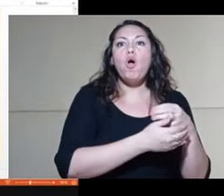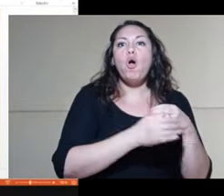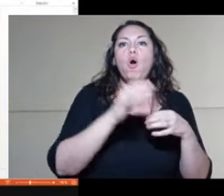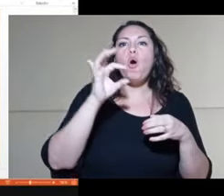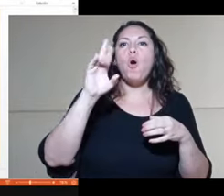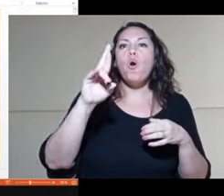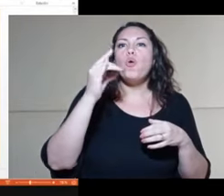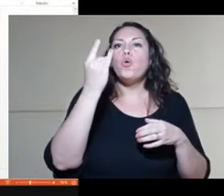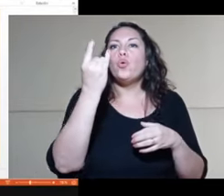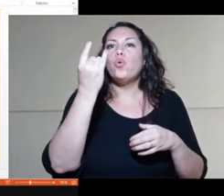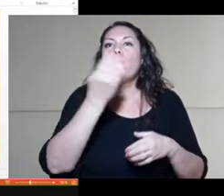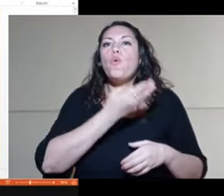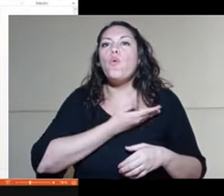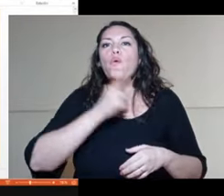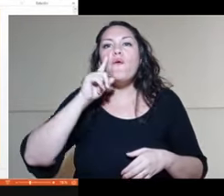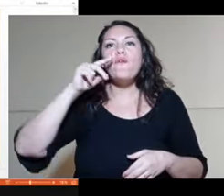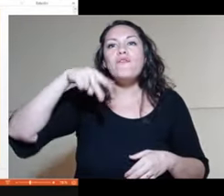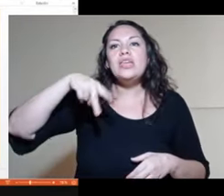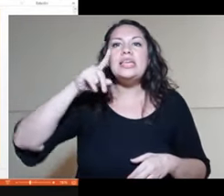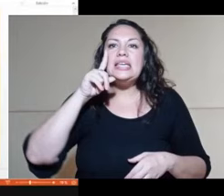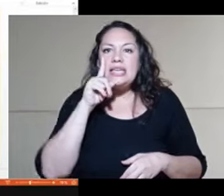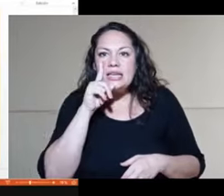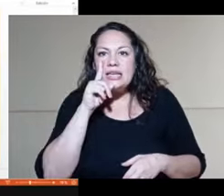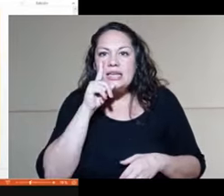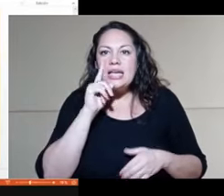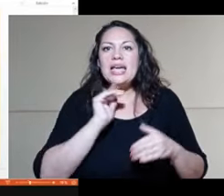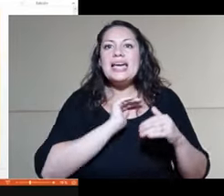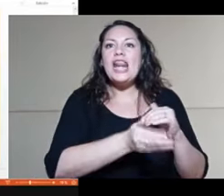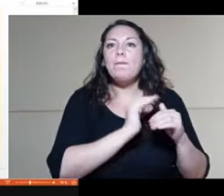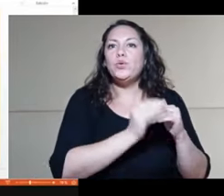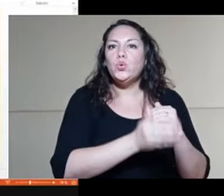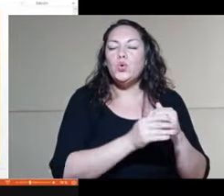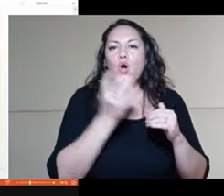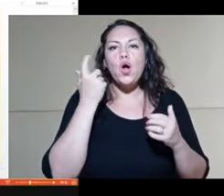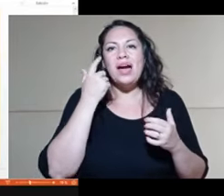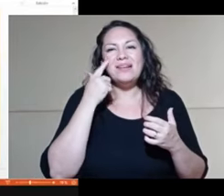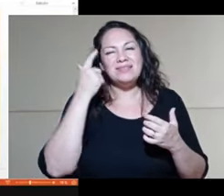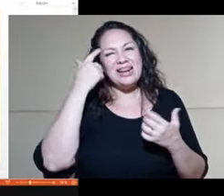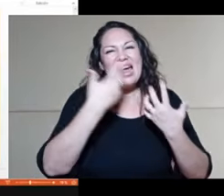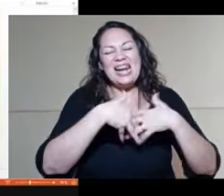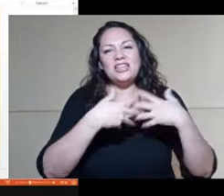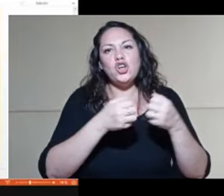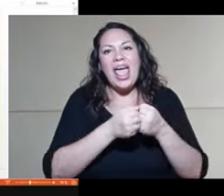encapsulados, son los corpúsculos de Ruffini. Los corpúsculos de Ruffini están asociados con el